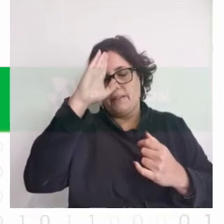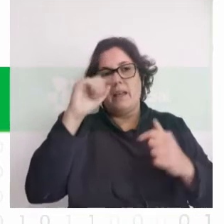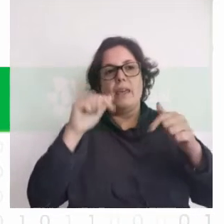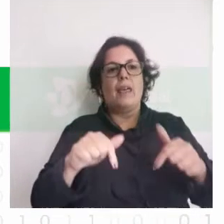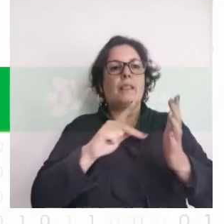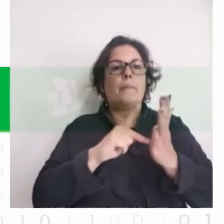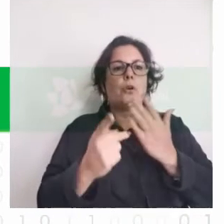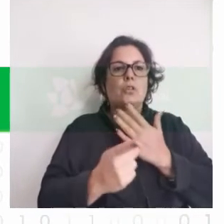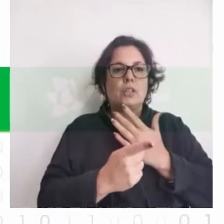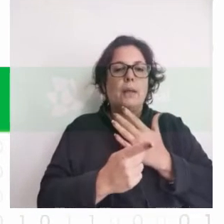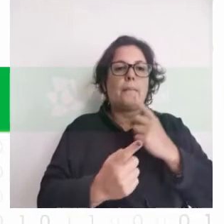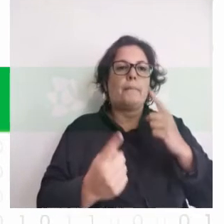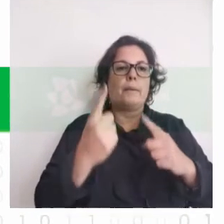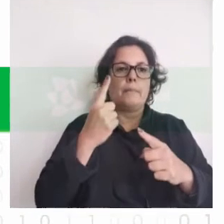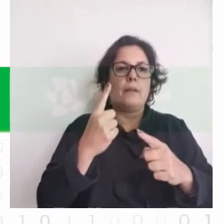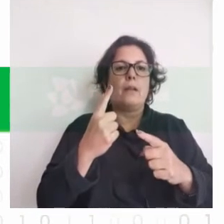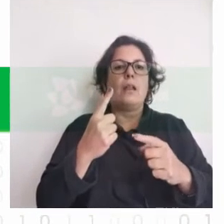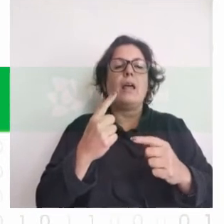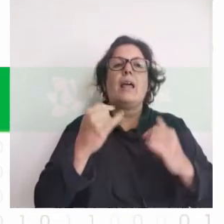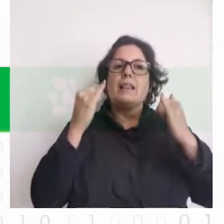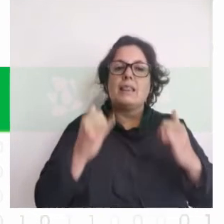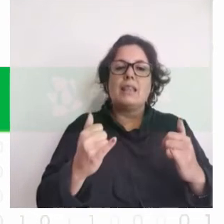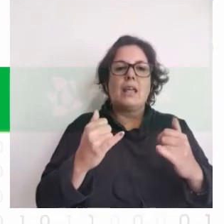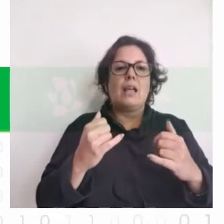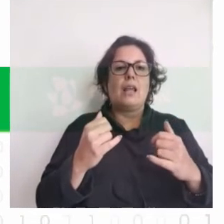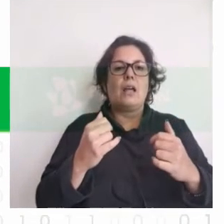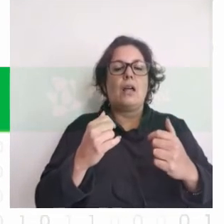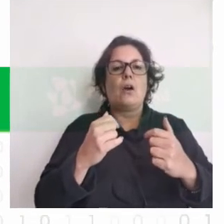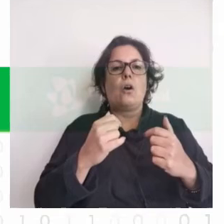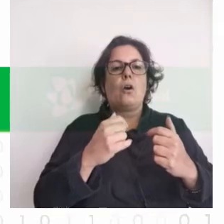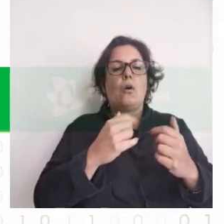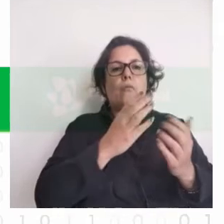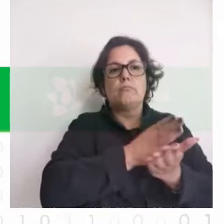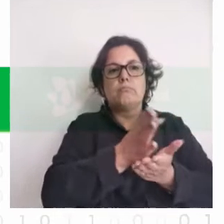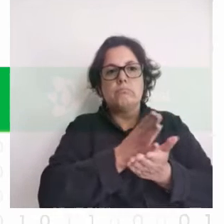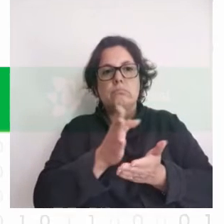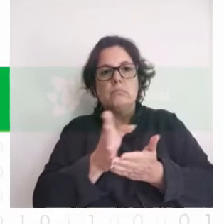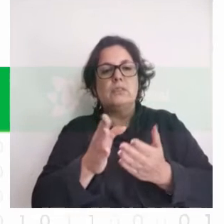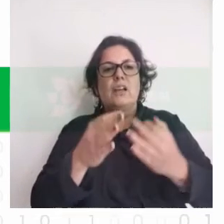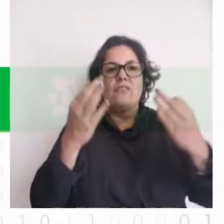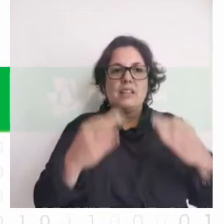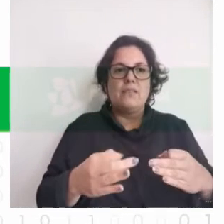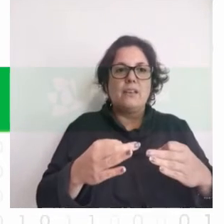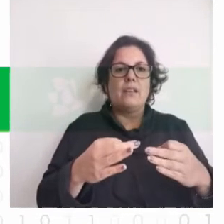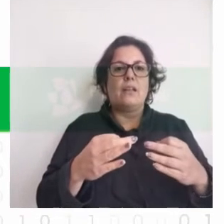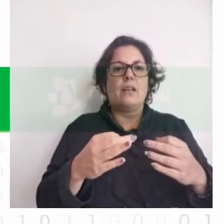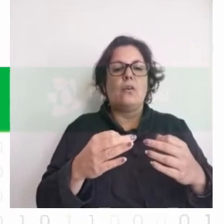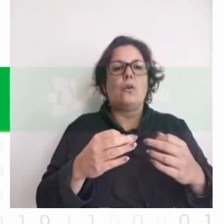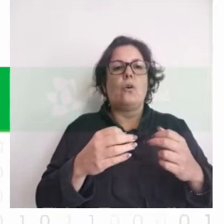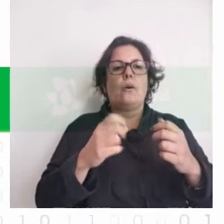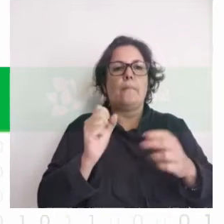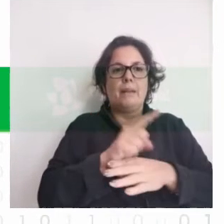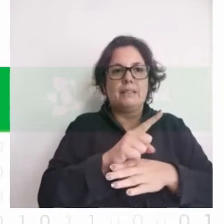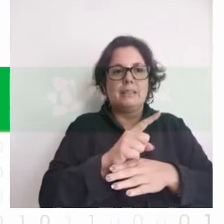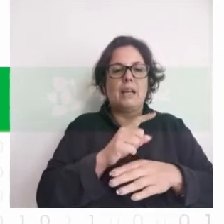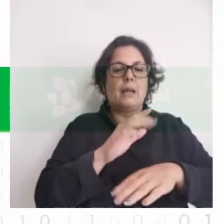proyecto. En primer lugar, la potencia que tienen intervenciones comportamentales en términos de costo-efectividad. Esto fue un simple mensaje de texto en